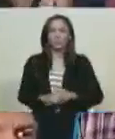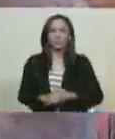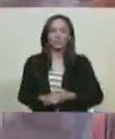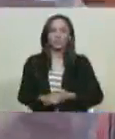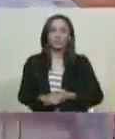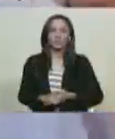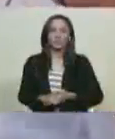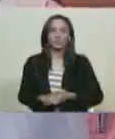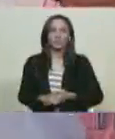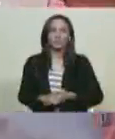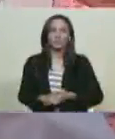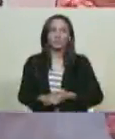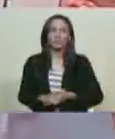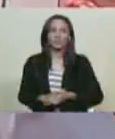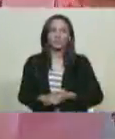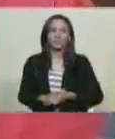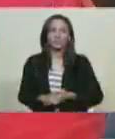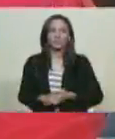La acepto.